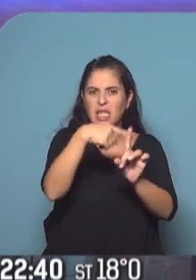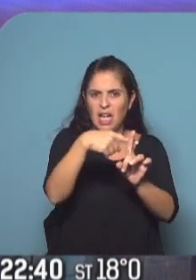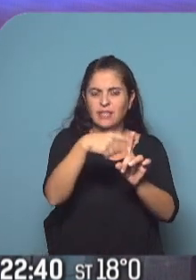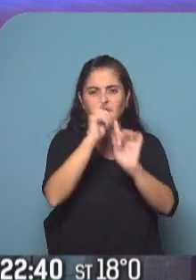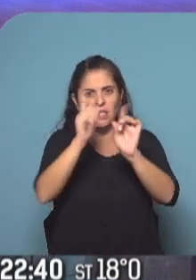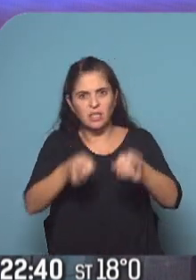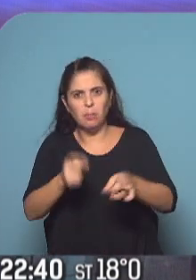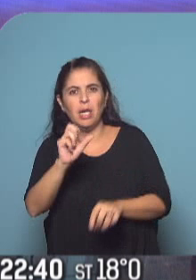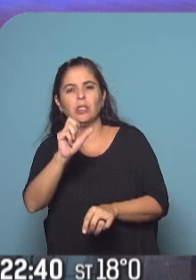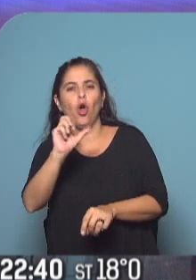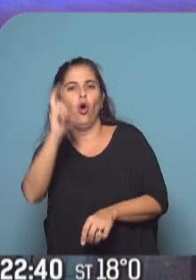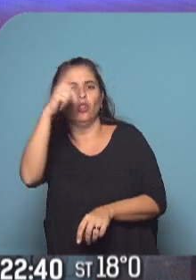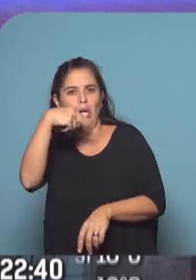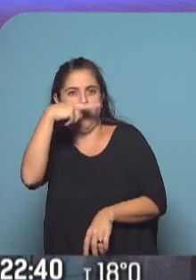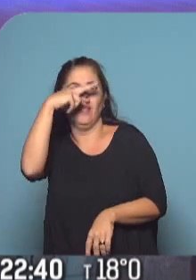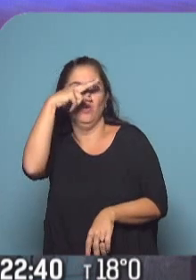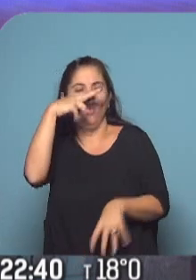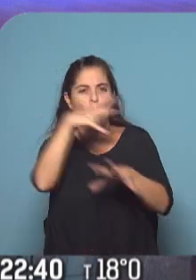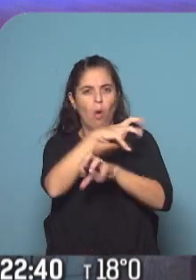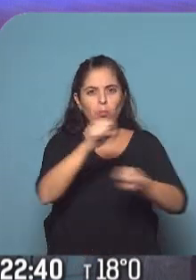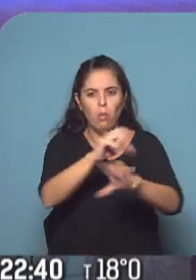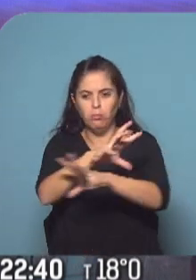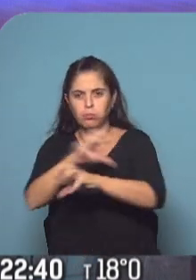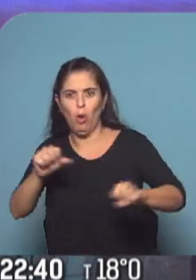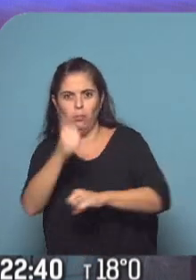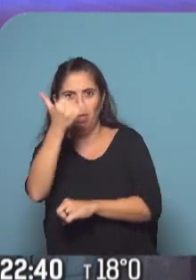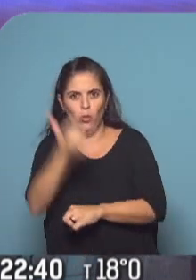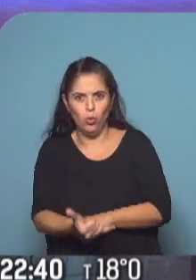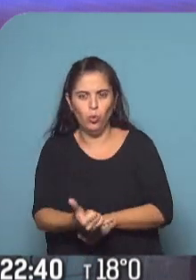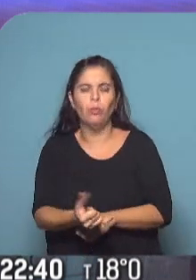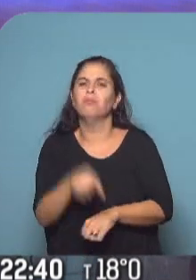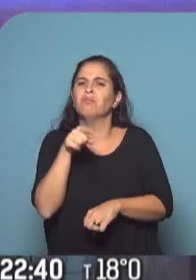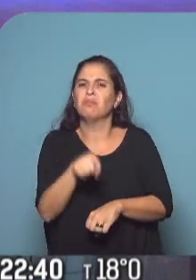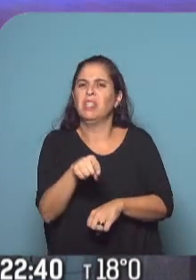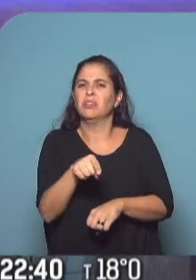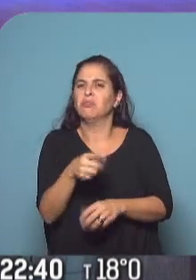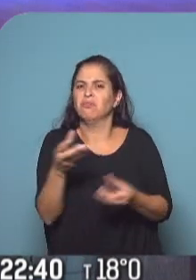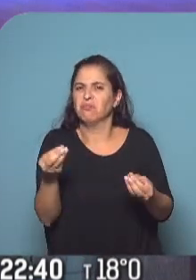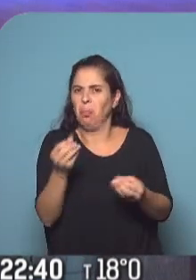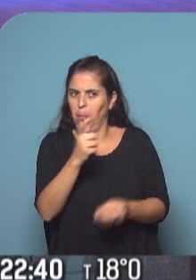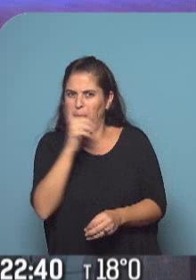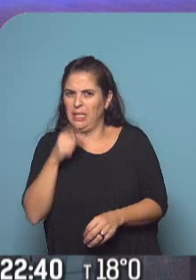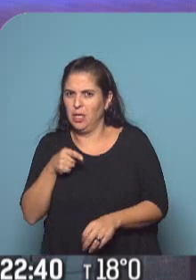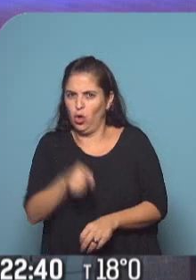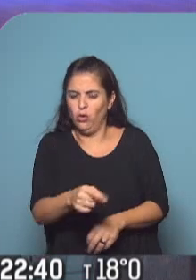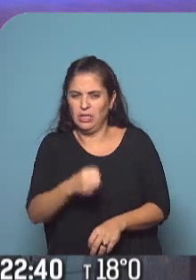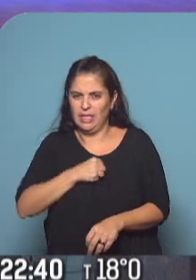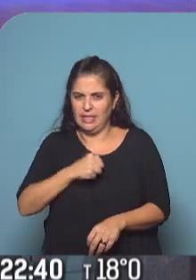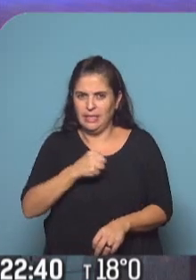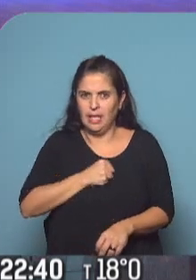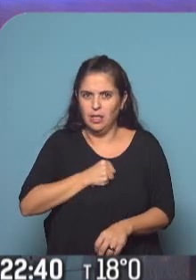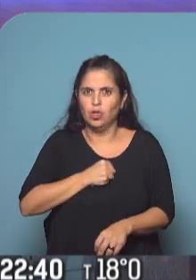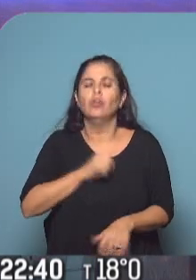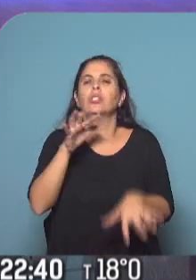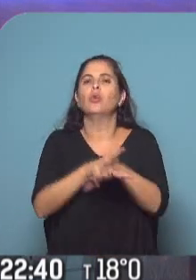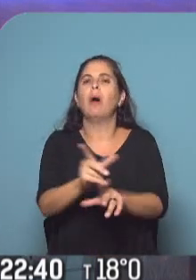iglesias. Y fue un mensaje evidentemente dirigido a los cristianos en el cual estuvo involucrado el Daesh, ISIS o